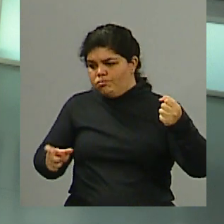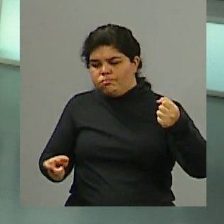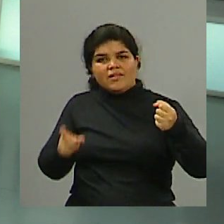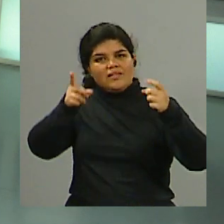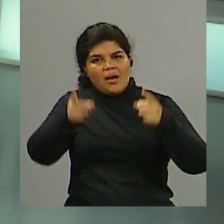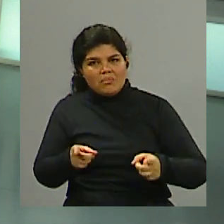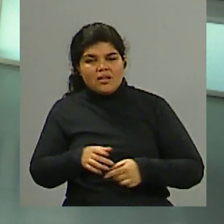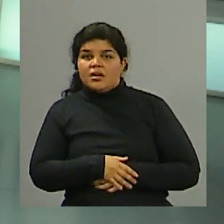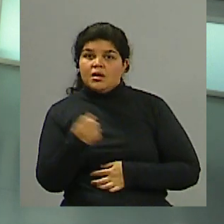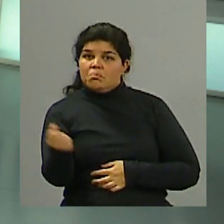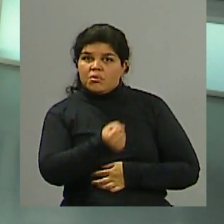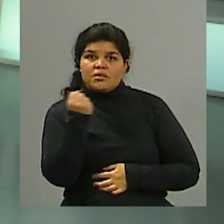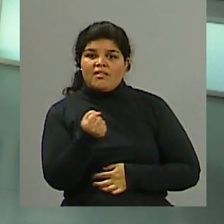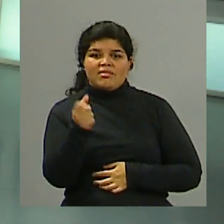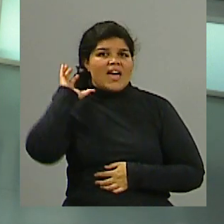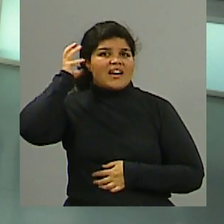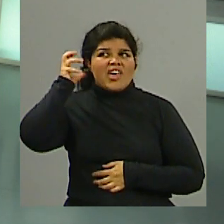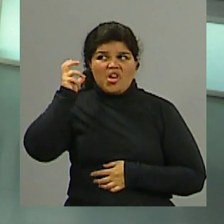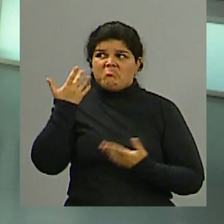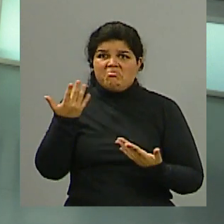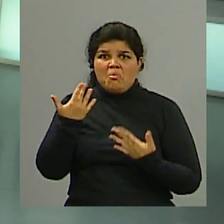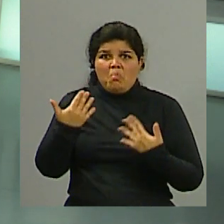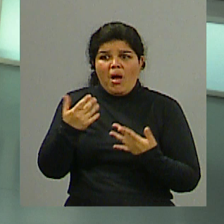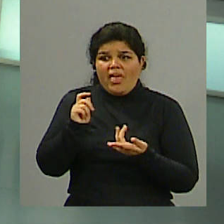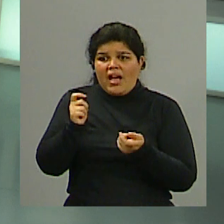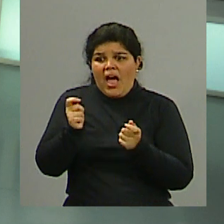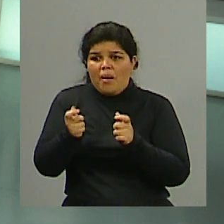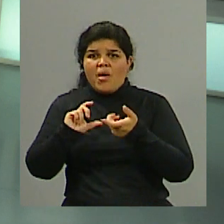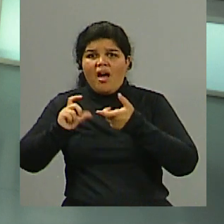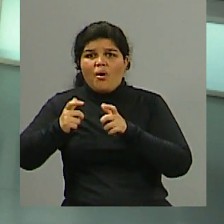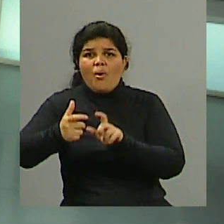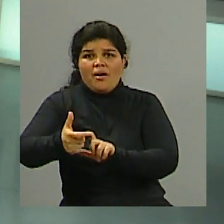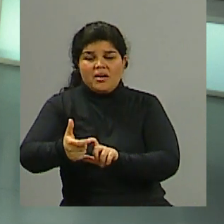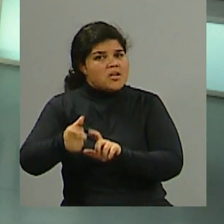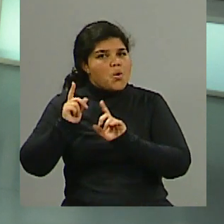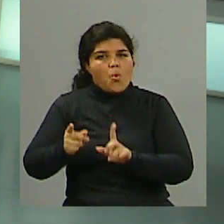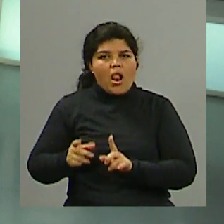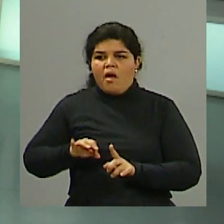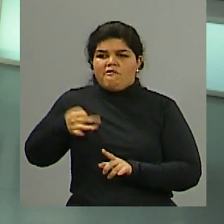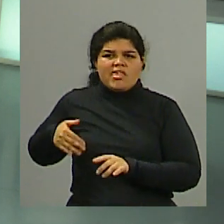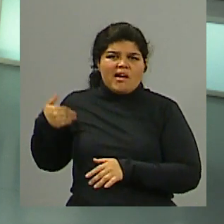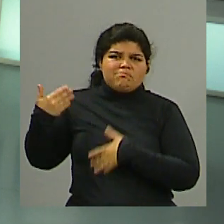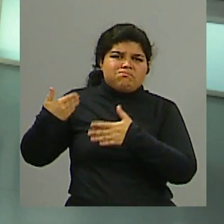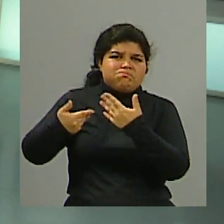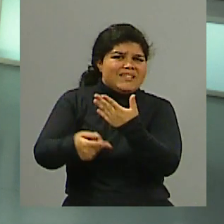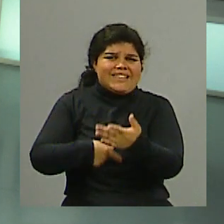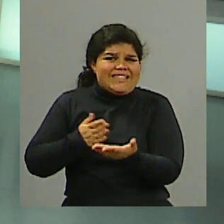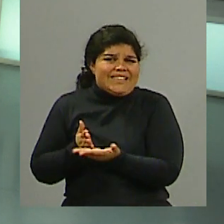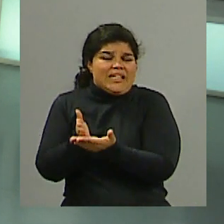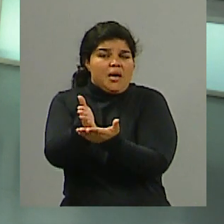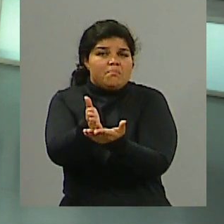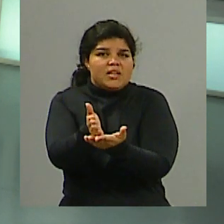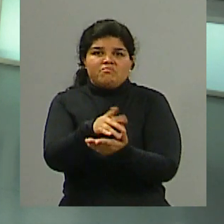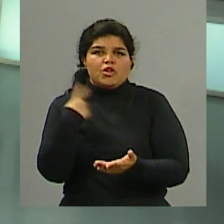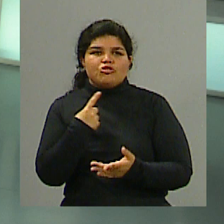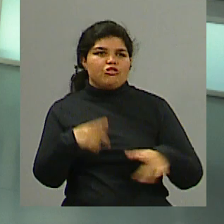pero ha cambiado en sus formatos probablemente, y nos sigue acompañando, porque cuando salimos a algún algún lugar no llevamos la